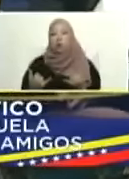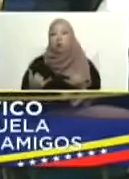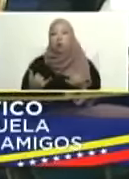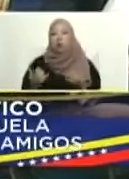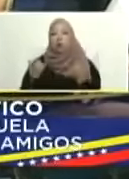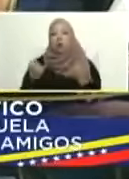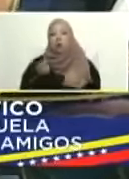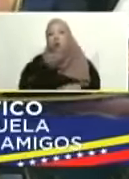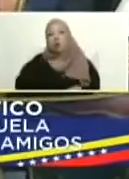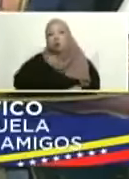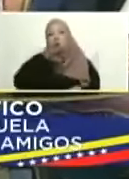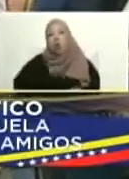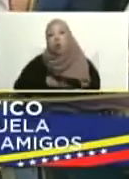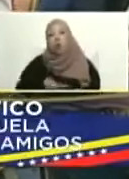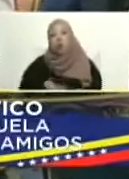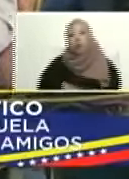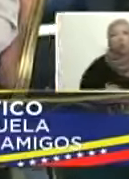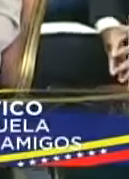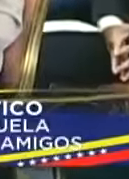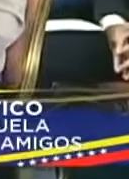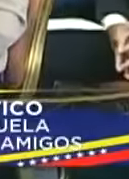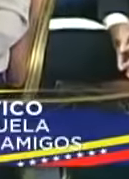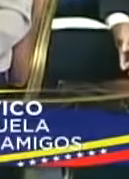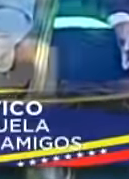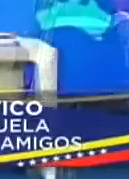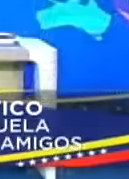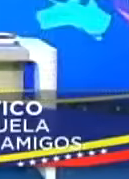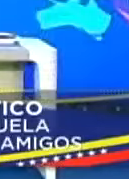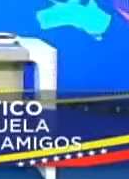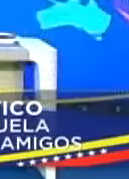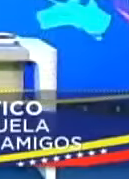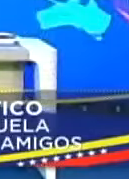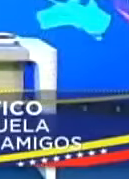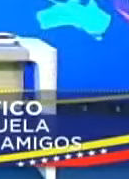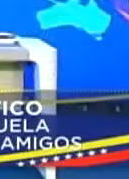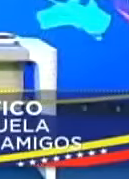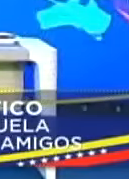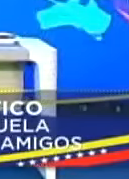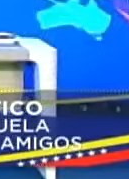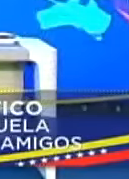ese momento histórico como el momento del referéndum consultivo.